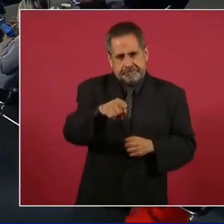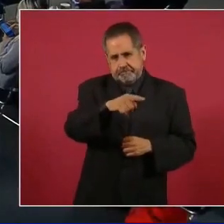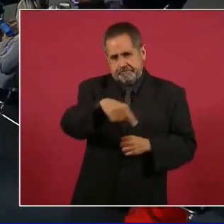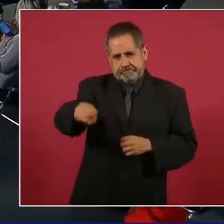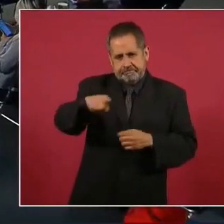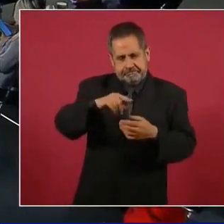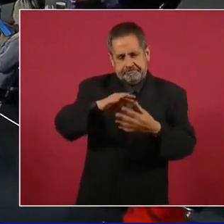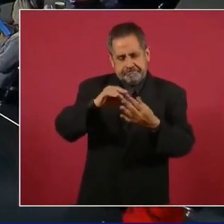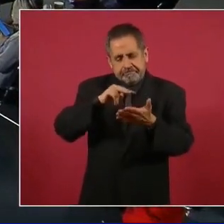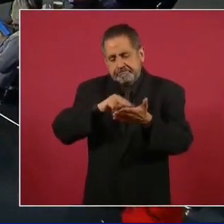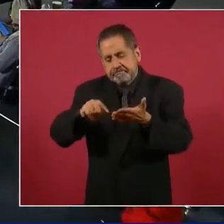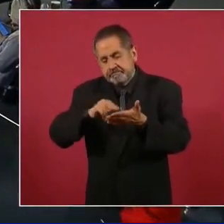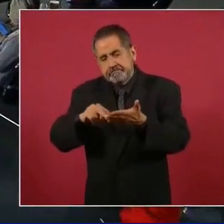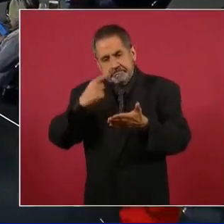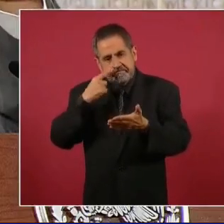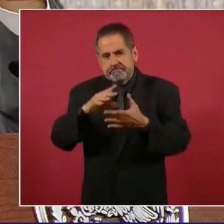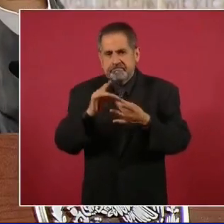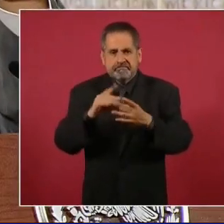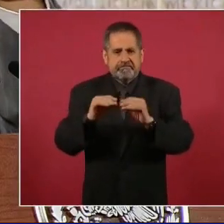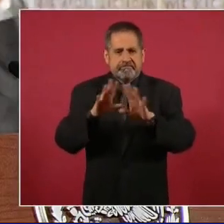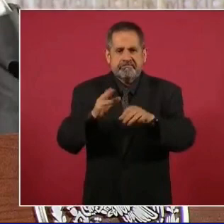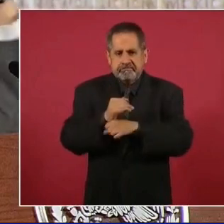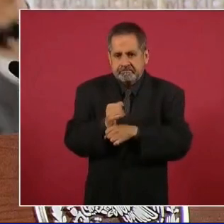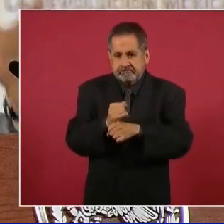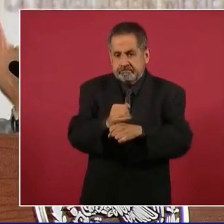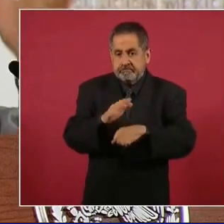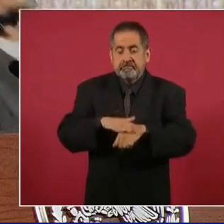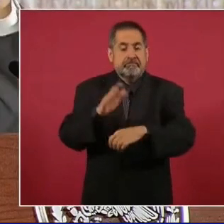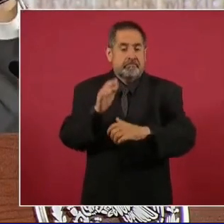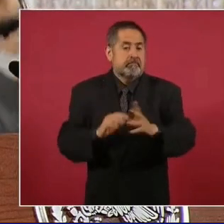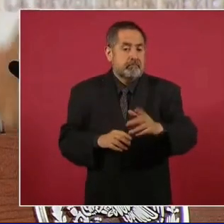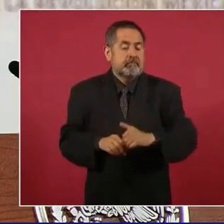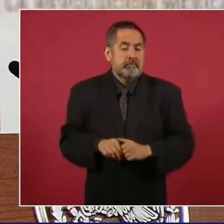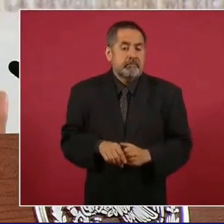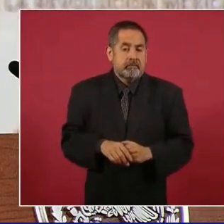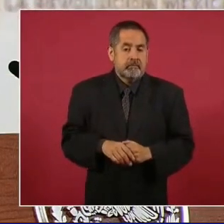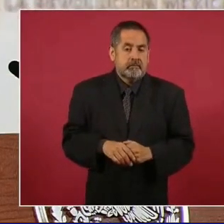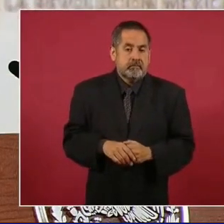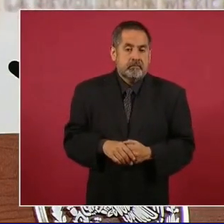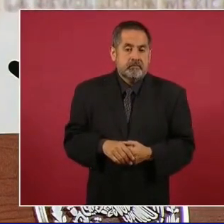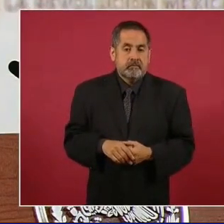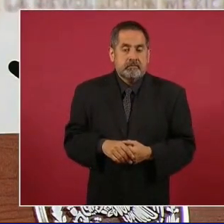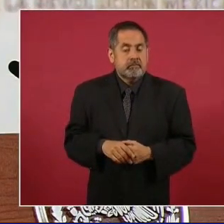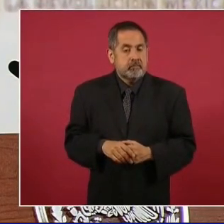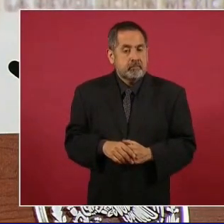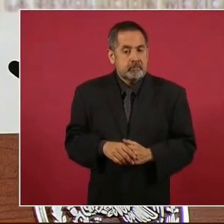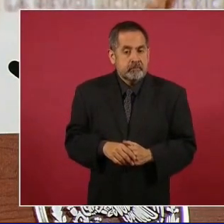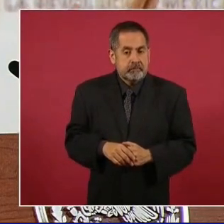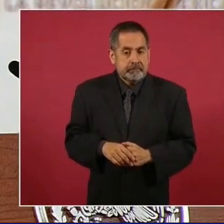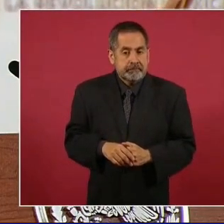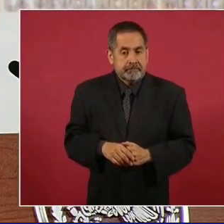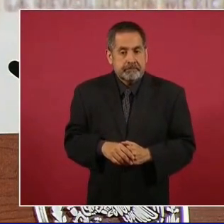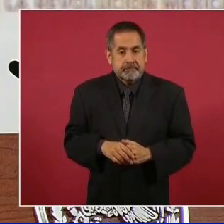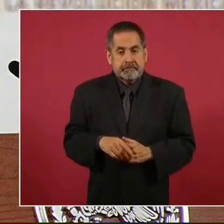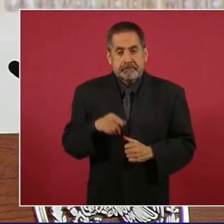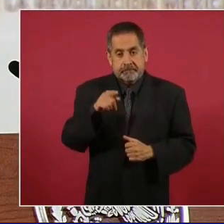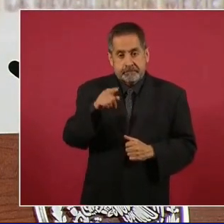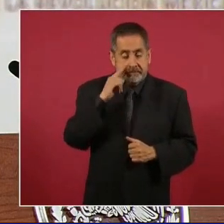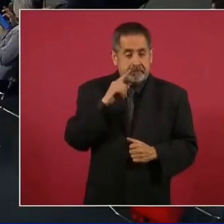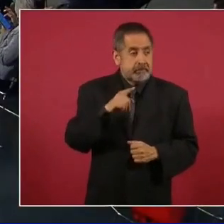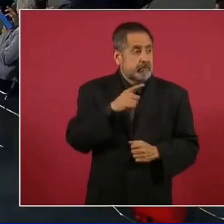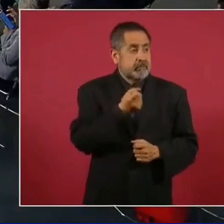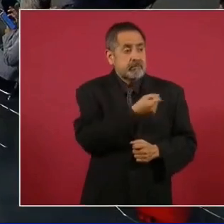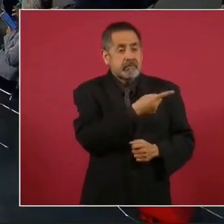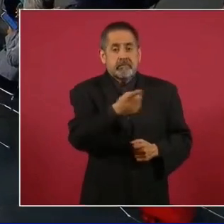vamos a seguir con la investigación. Sí, sueldos de hasta